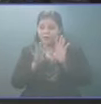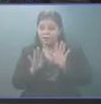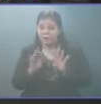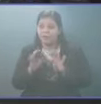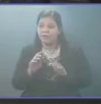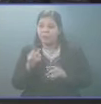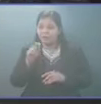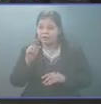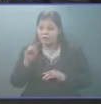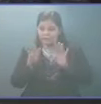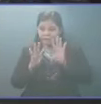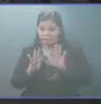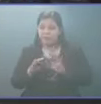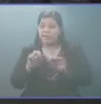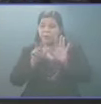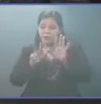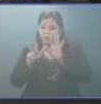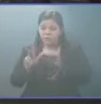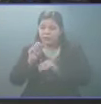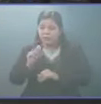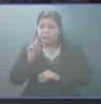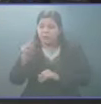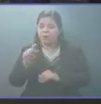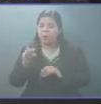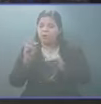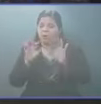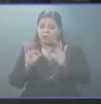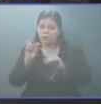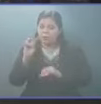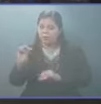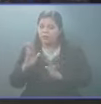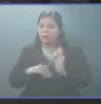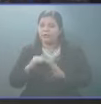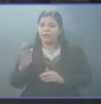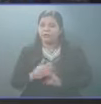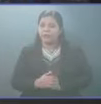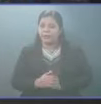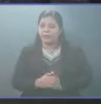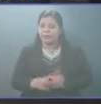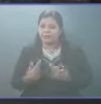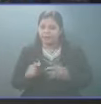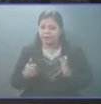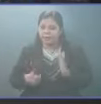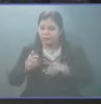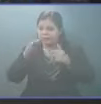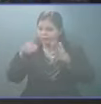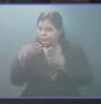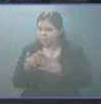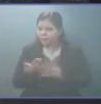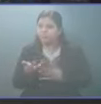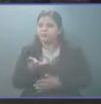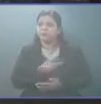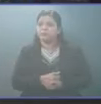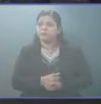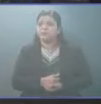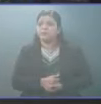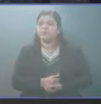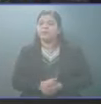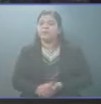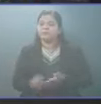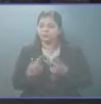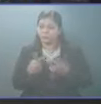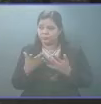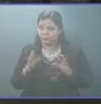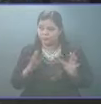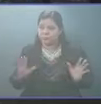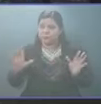Legislativa, también a través del 88.1 FM de Radio Legislativa y a través de nuestro Facebook Live. Yo los espero mañana en una nueva emisión de